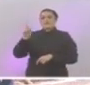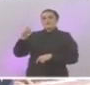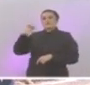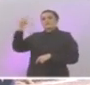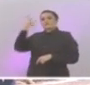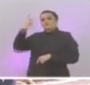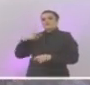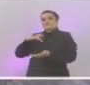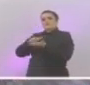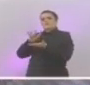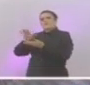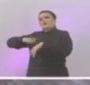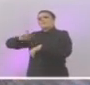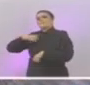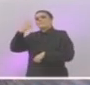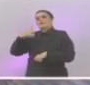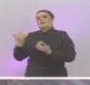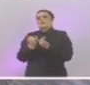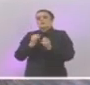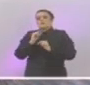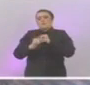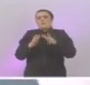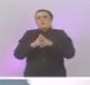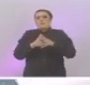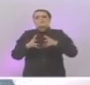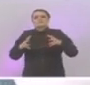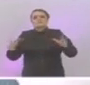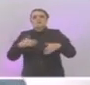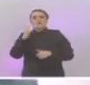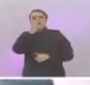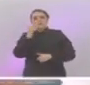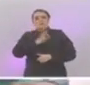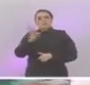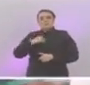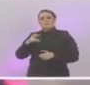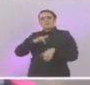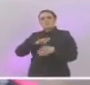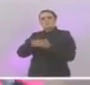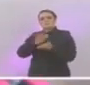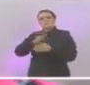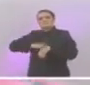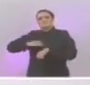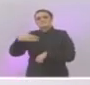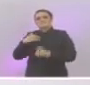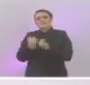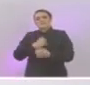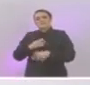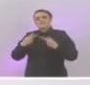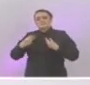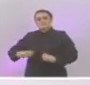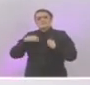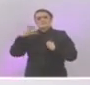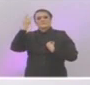casa de estudios para que siga expandiendo su matrícula y su oferta educativa a favor de más